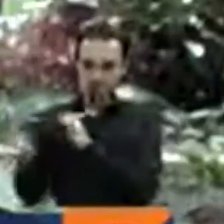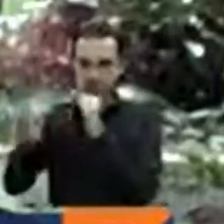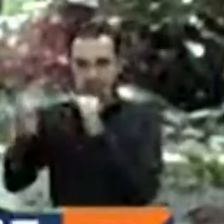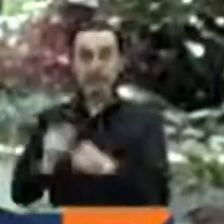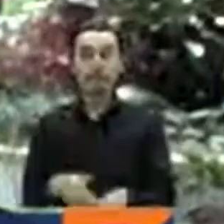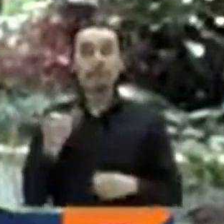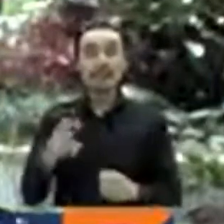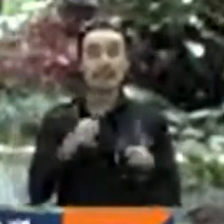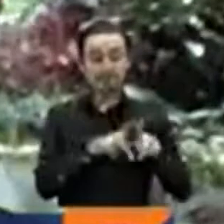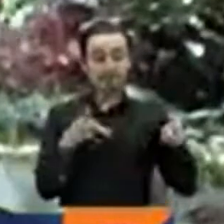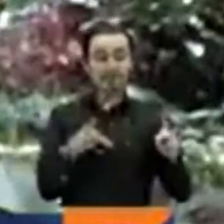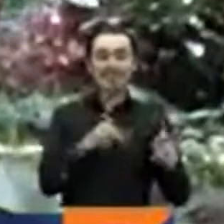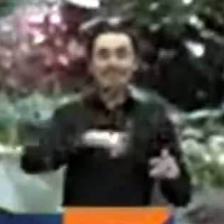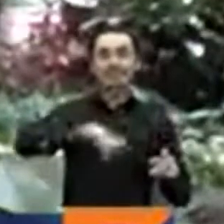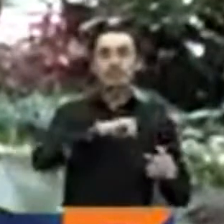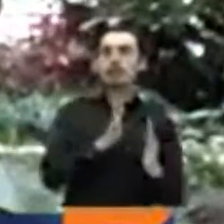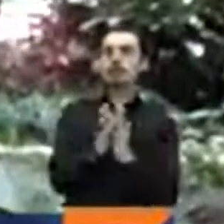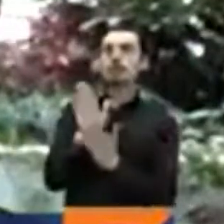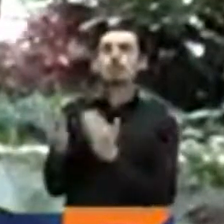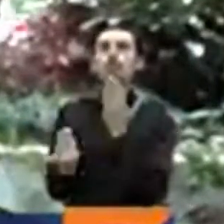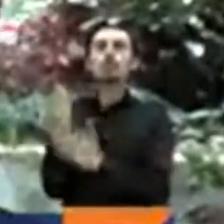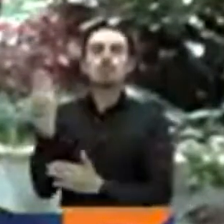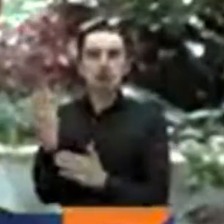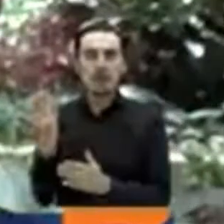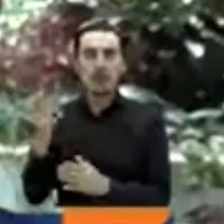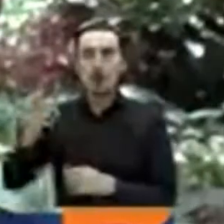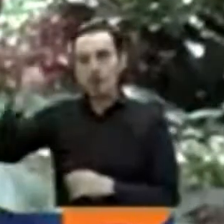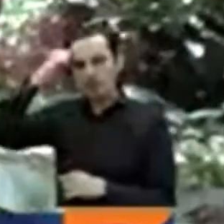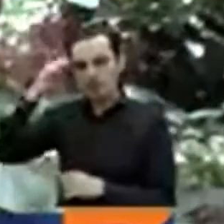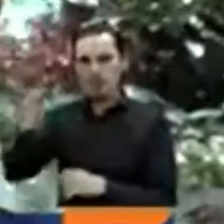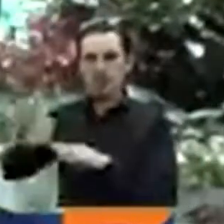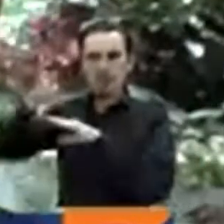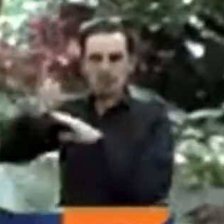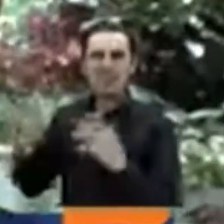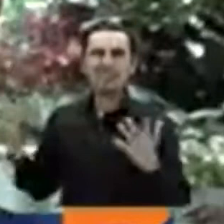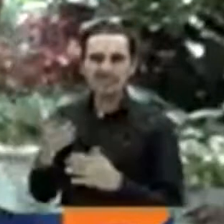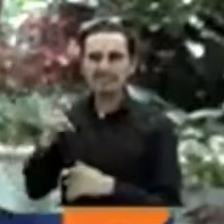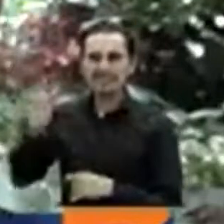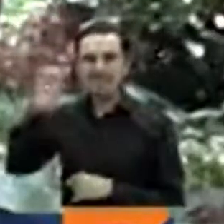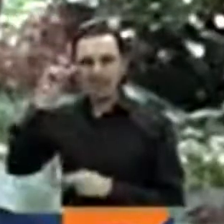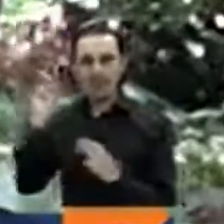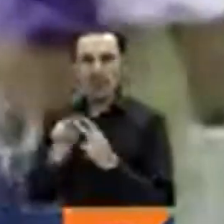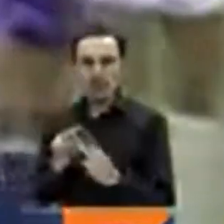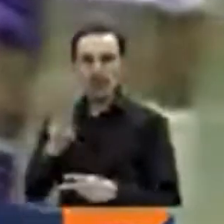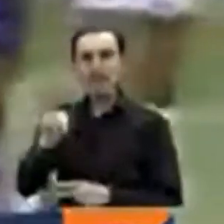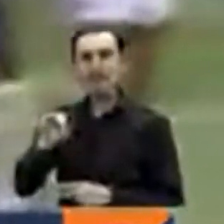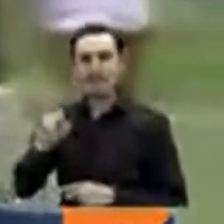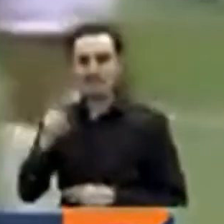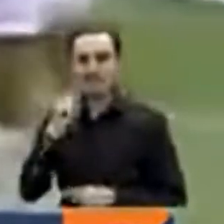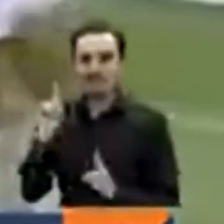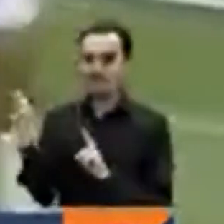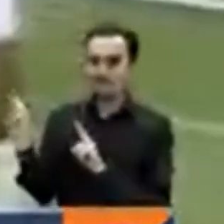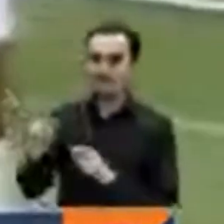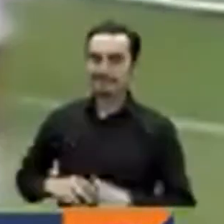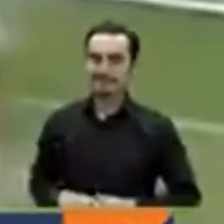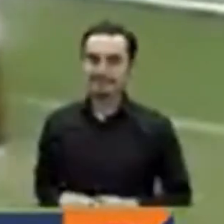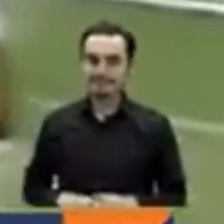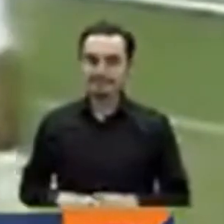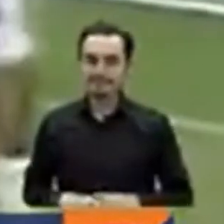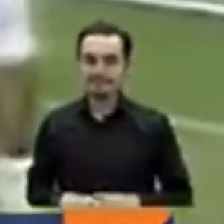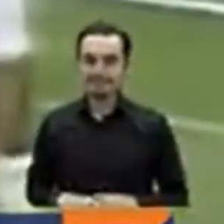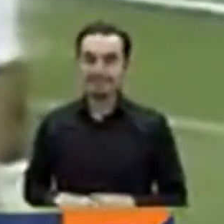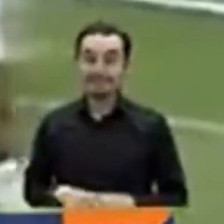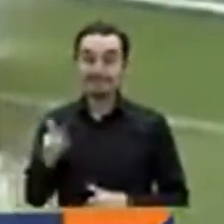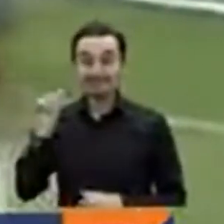española, tendría nuevo entrenador. Se trata de Miguel González Michel, muy recordado en nuestro país por estas imágenes, si ustedes